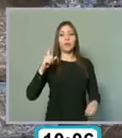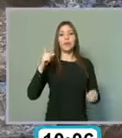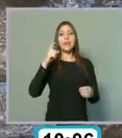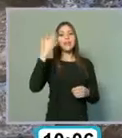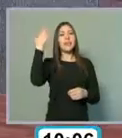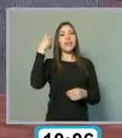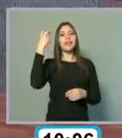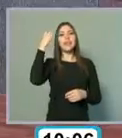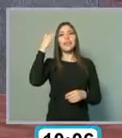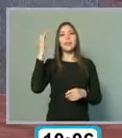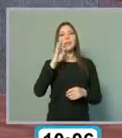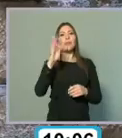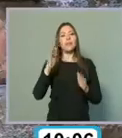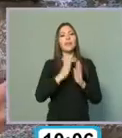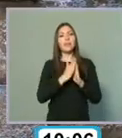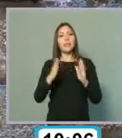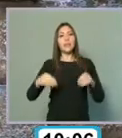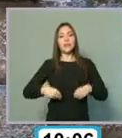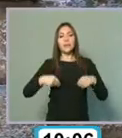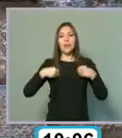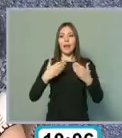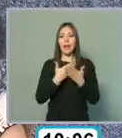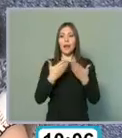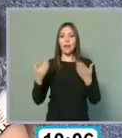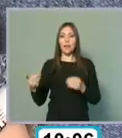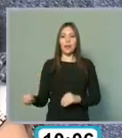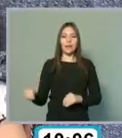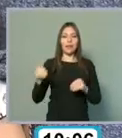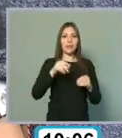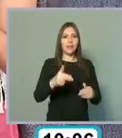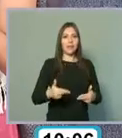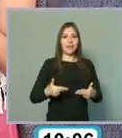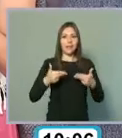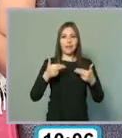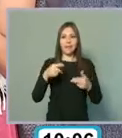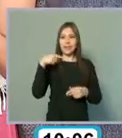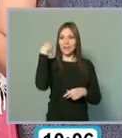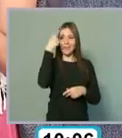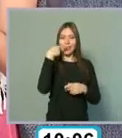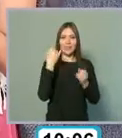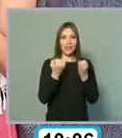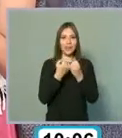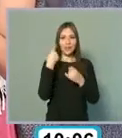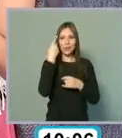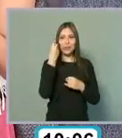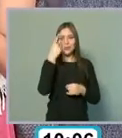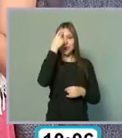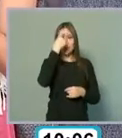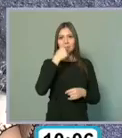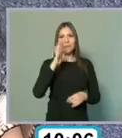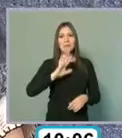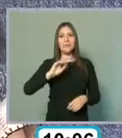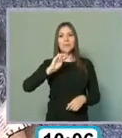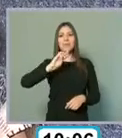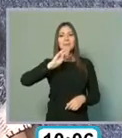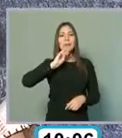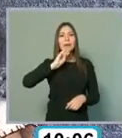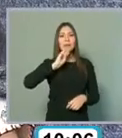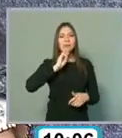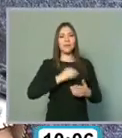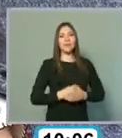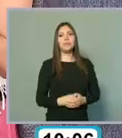esa época y que ahora te vemos a ti en esta generación, pues aparte te pareces mucho a tu mamá. Digo, son